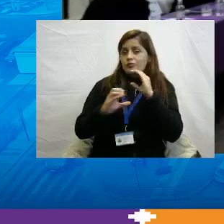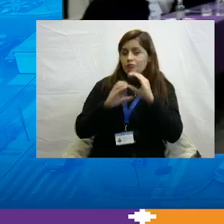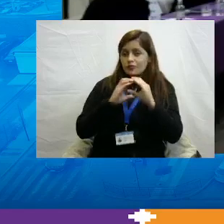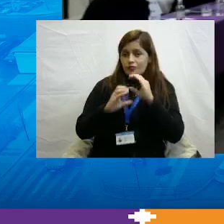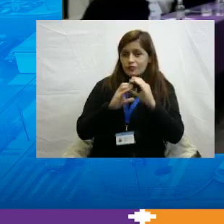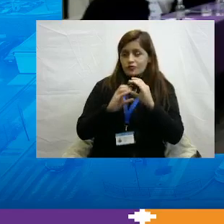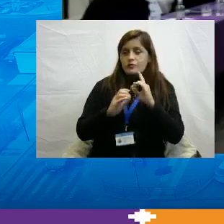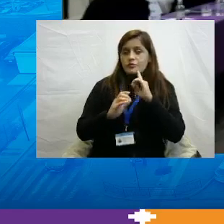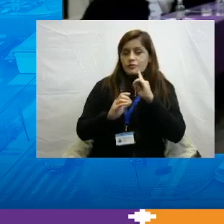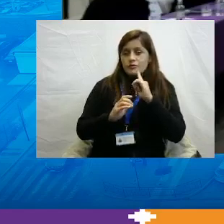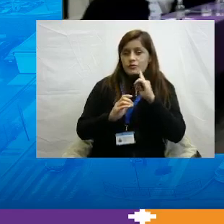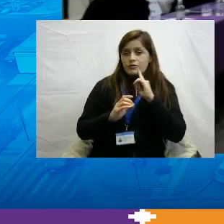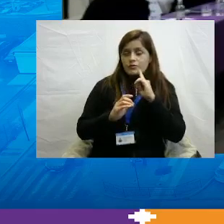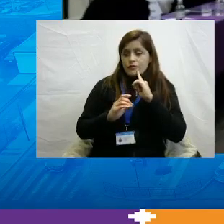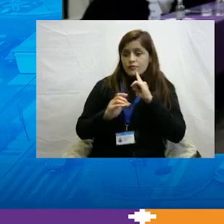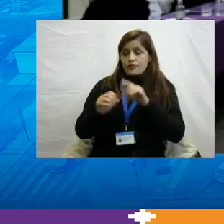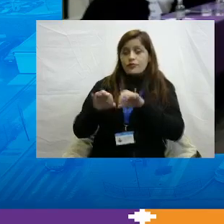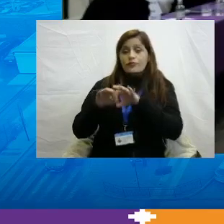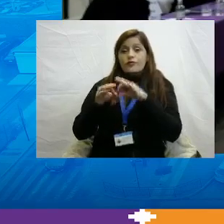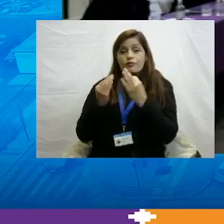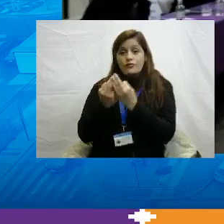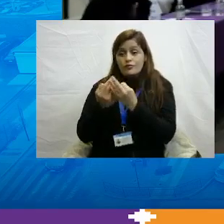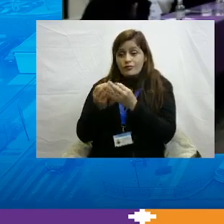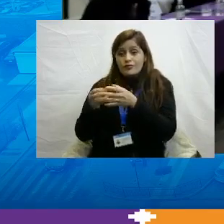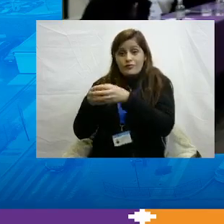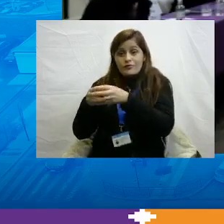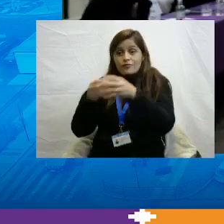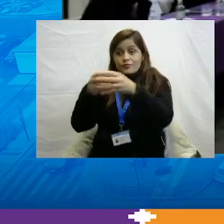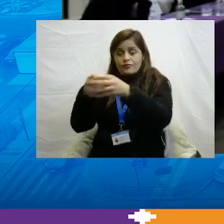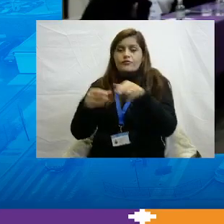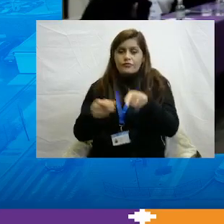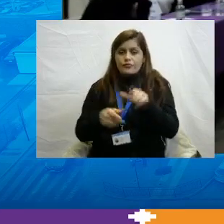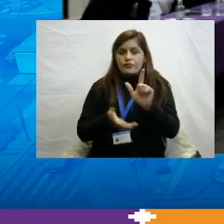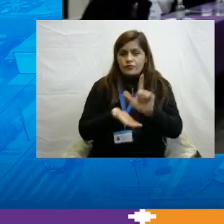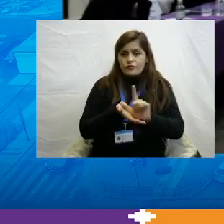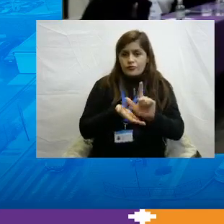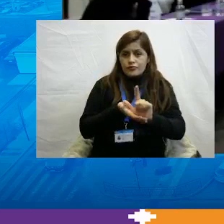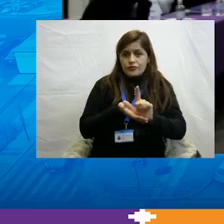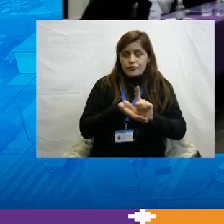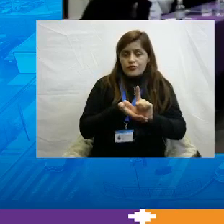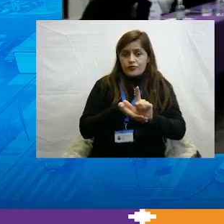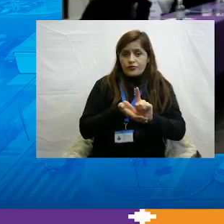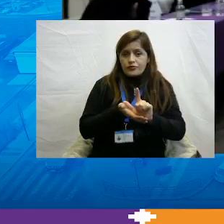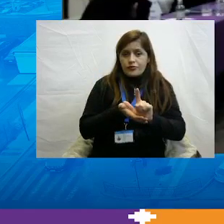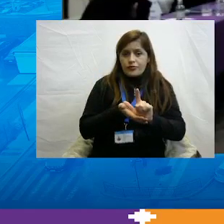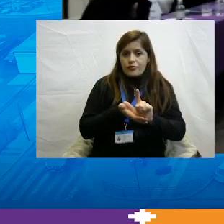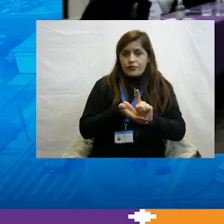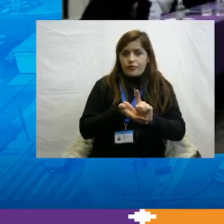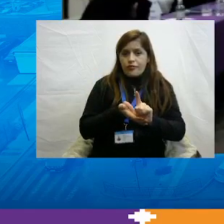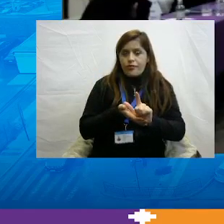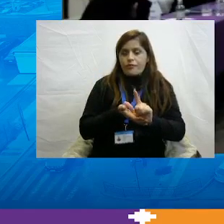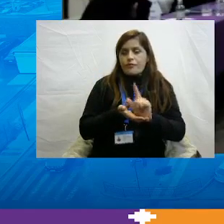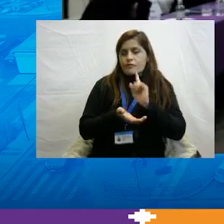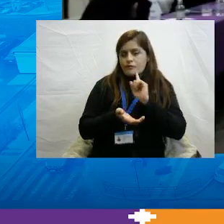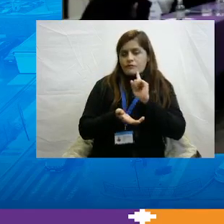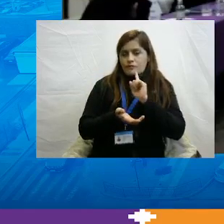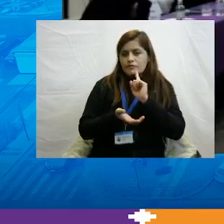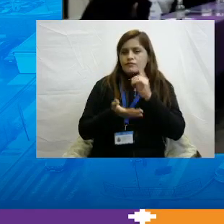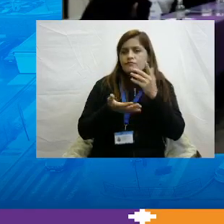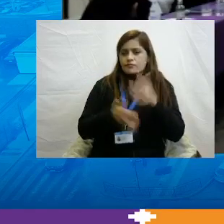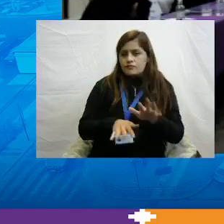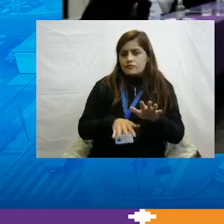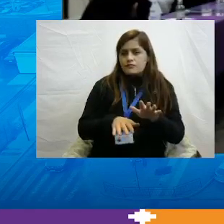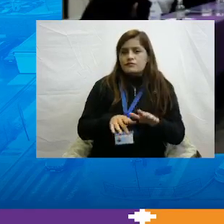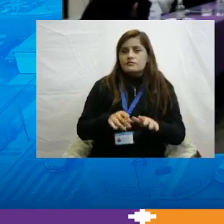comunicación fluida y constante con las distintas organizaciones debido a que este es un espacio que ya está intervenido socialmente, ¿cierto?, con el programa Quiero Mi